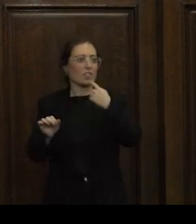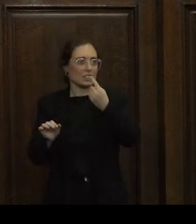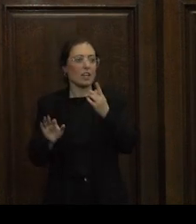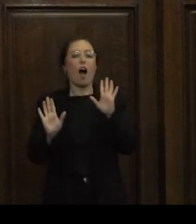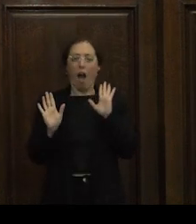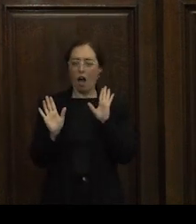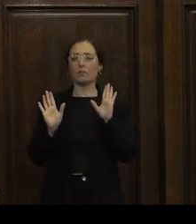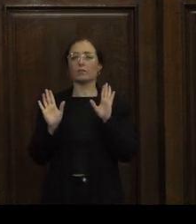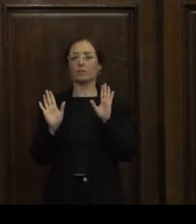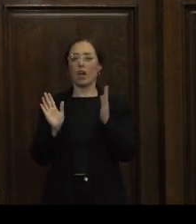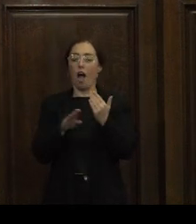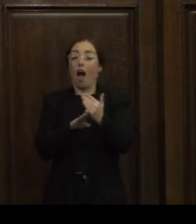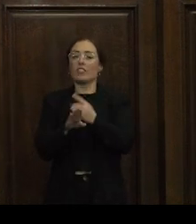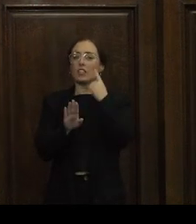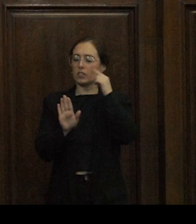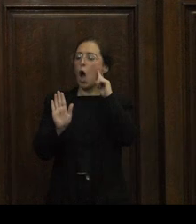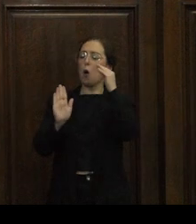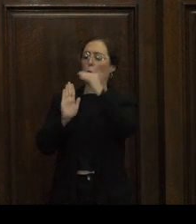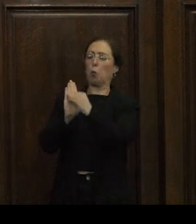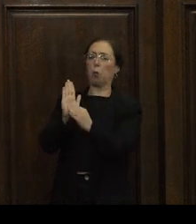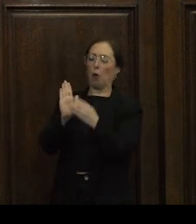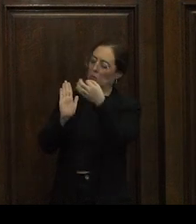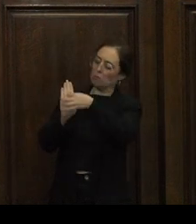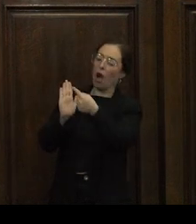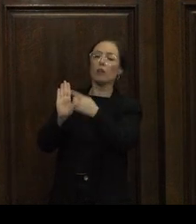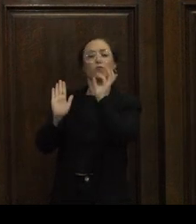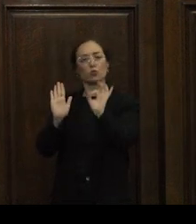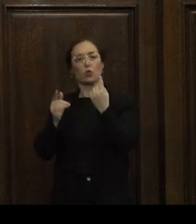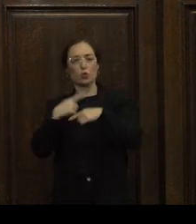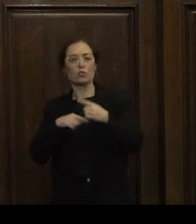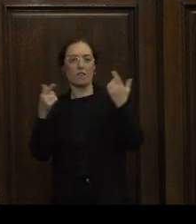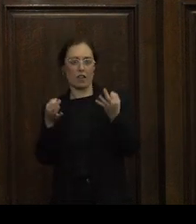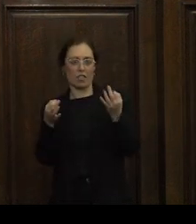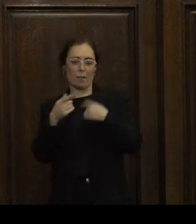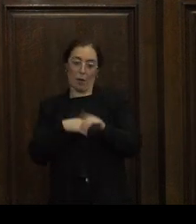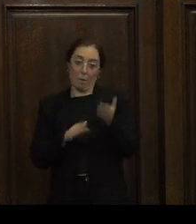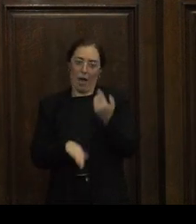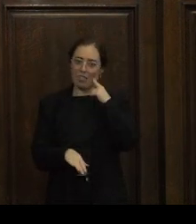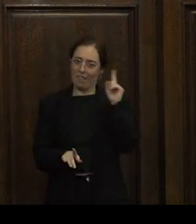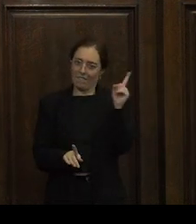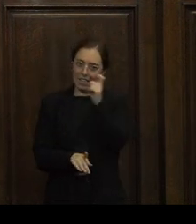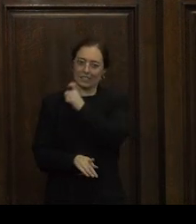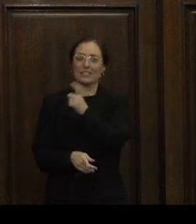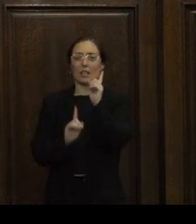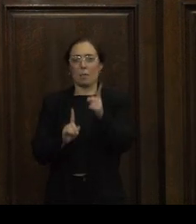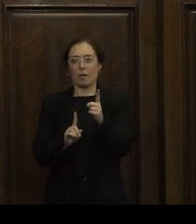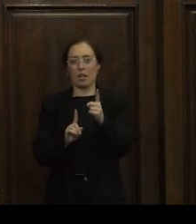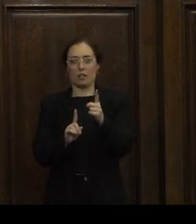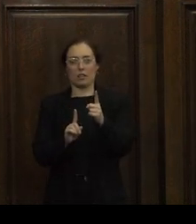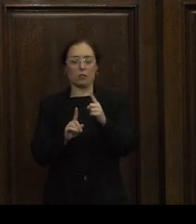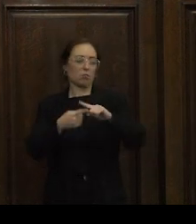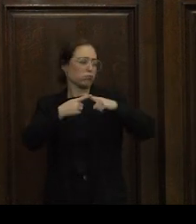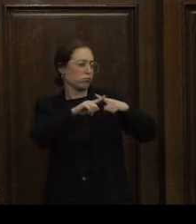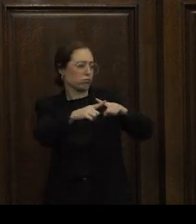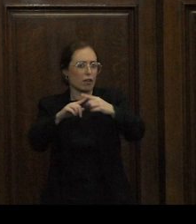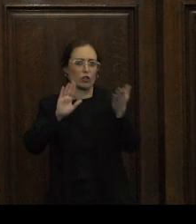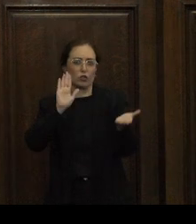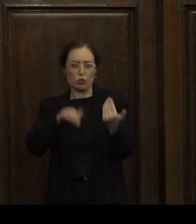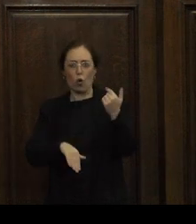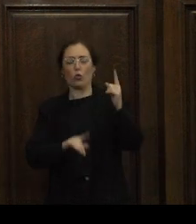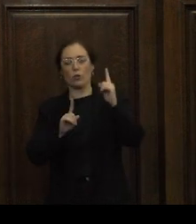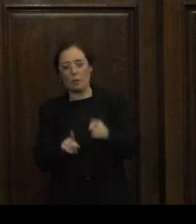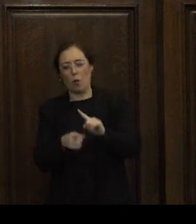había criterios, ¿no? Y se podía diferenciar una cosa de la otra, a pesar de que obviamente siempre esto fue muy complejo y había debates epistemológicos